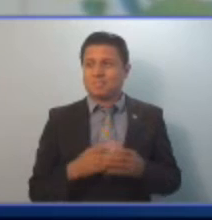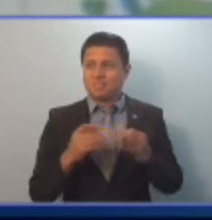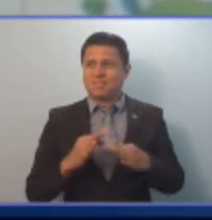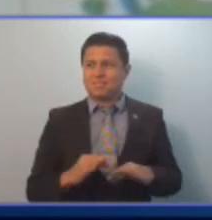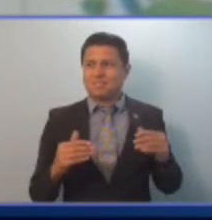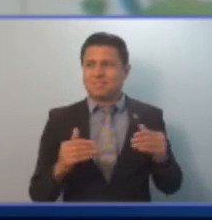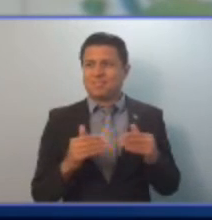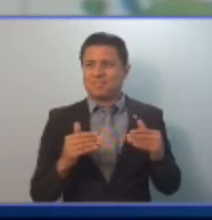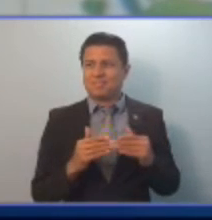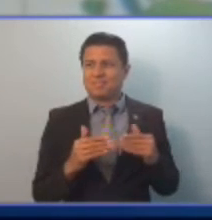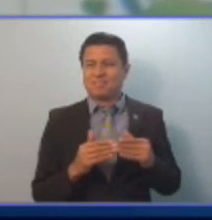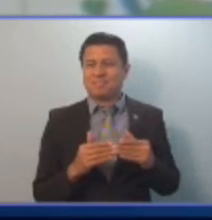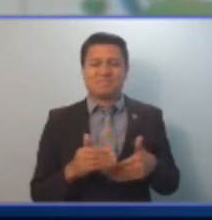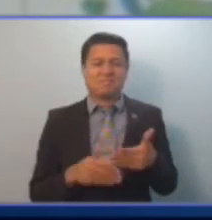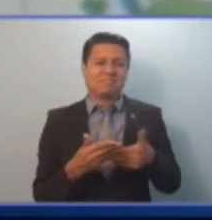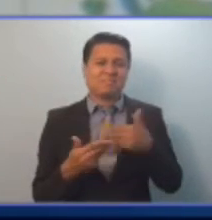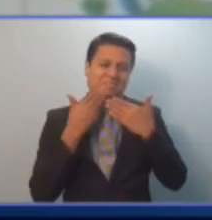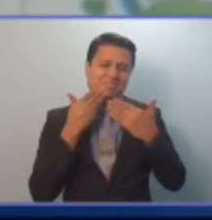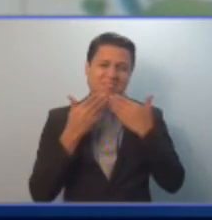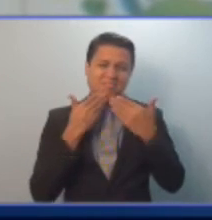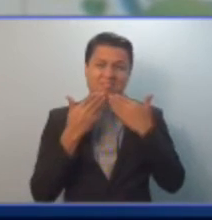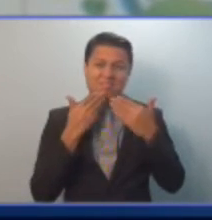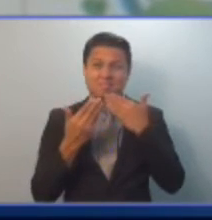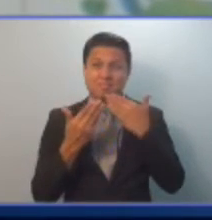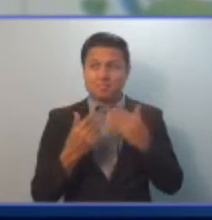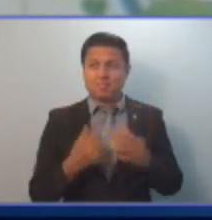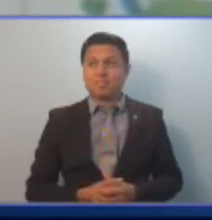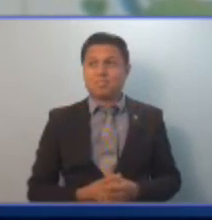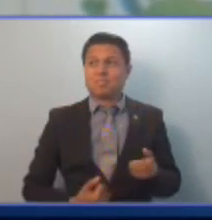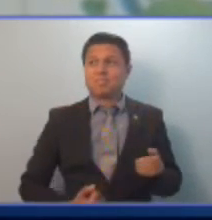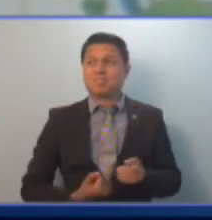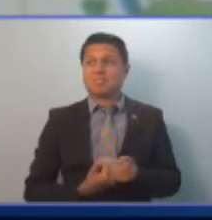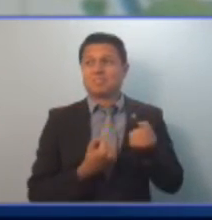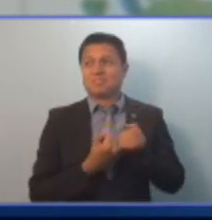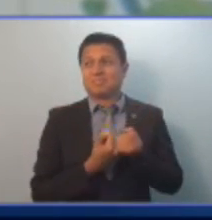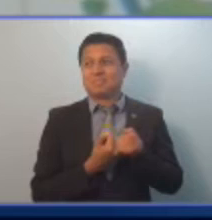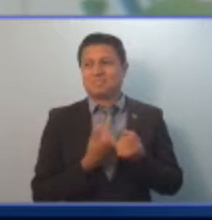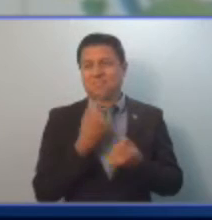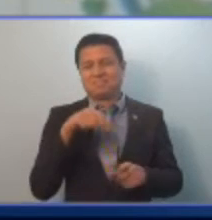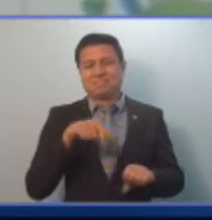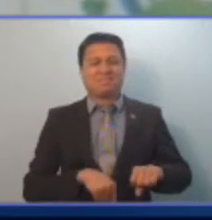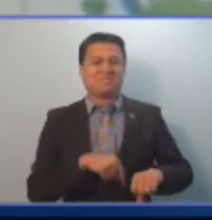también explicaba de manera detallada. Ahora,